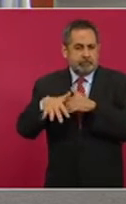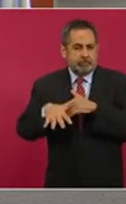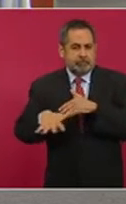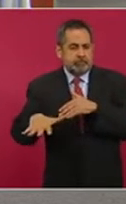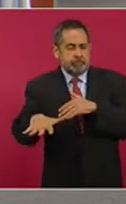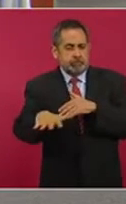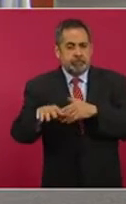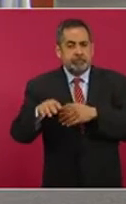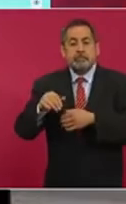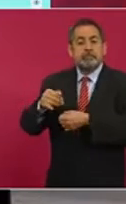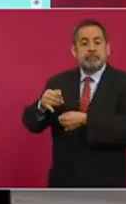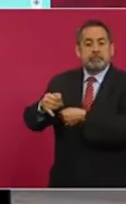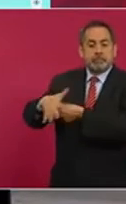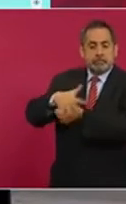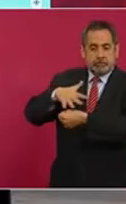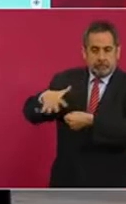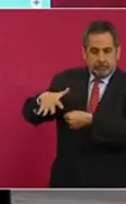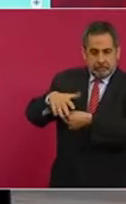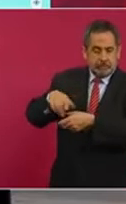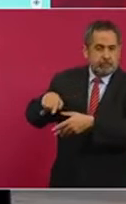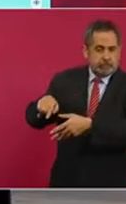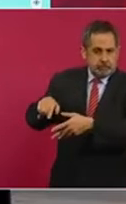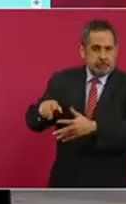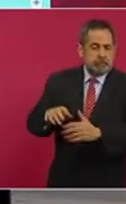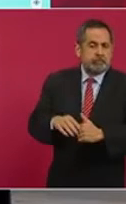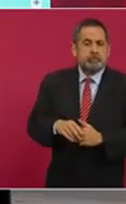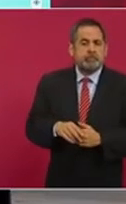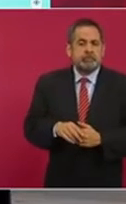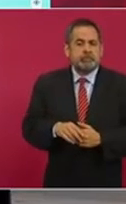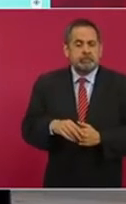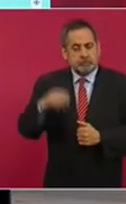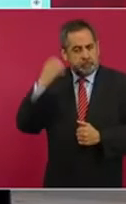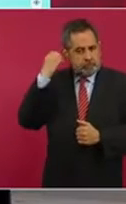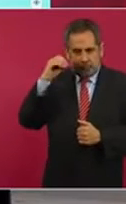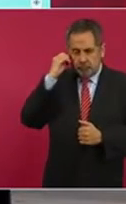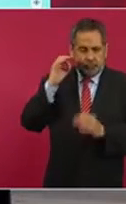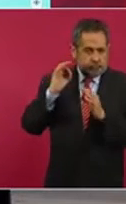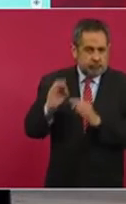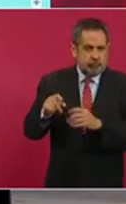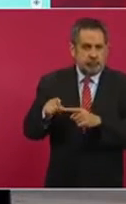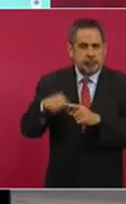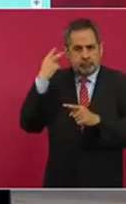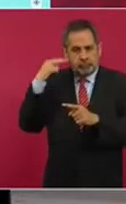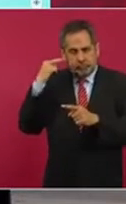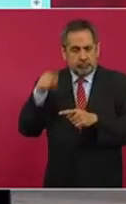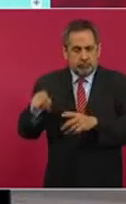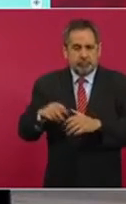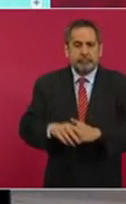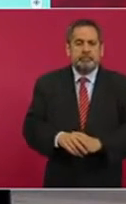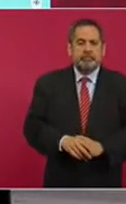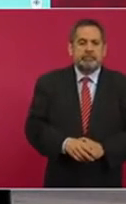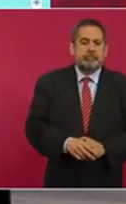este es el Istmo, ya es Oaxaca, Veracruz.